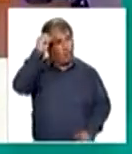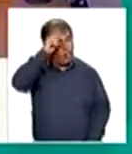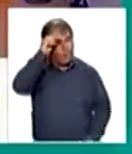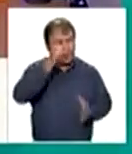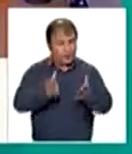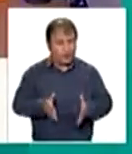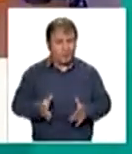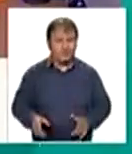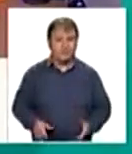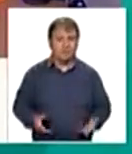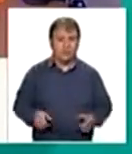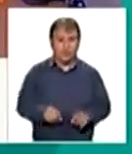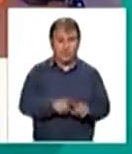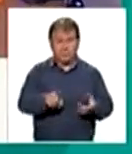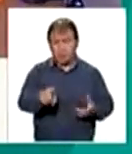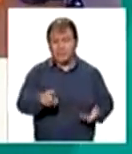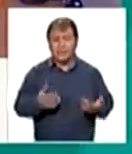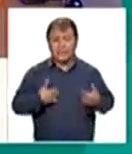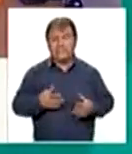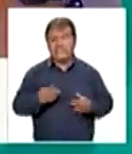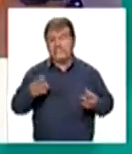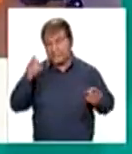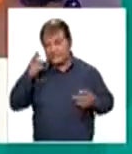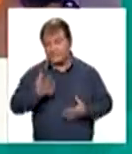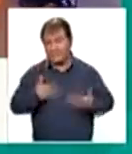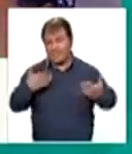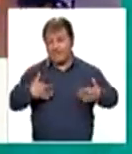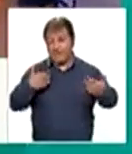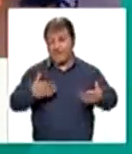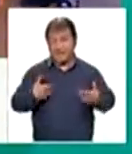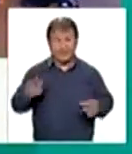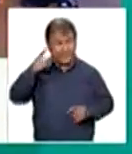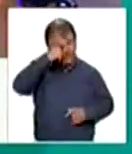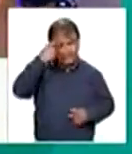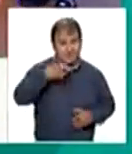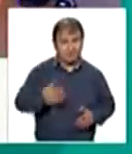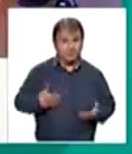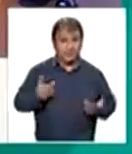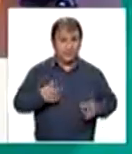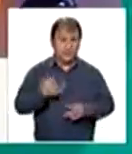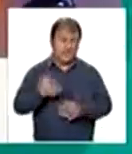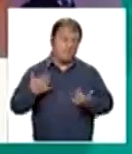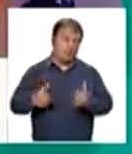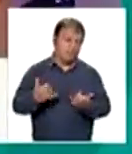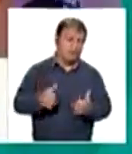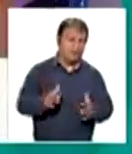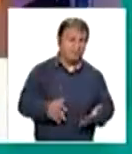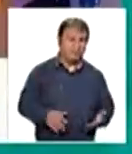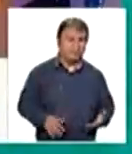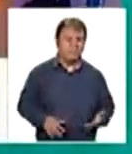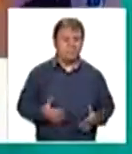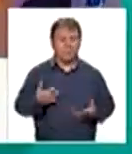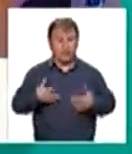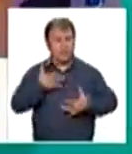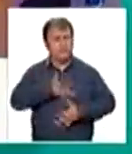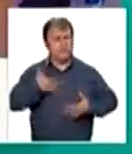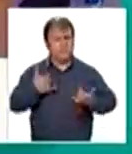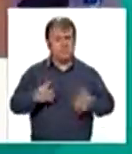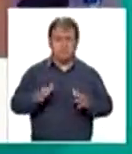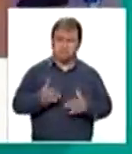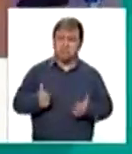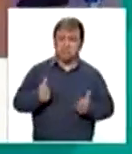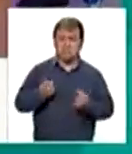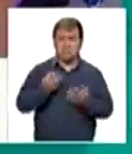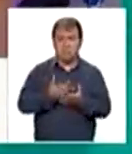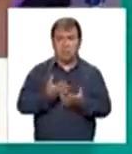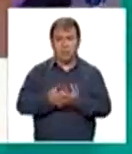Tú puedes, eso. ¿Y ustedes se divierten y hacen travesuras? Sí. ¿Ponen momentos difíciles a los chicos? Sí. Siempre jugamos. Si nos divertimos, la pasamos bien.